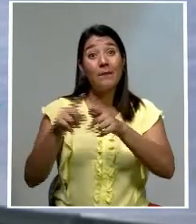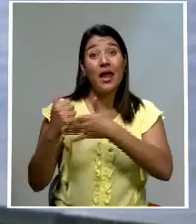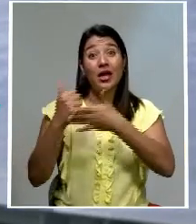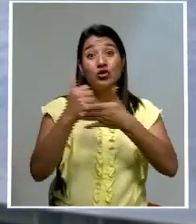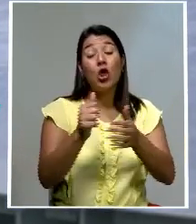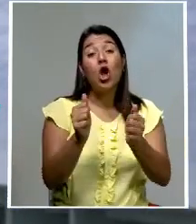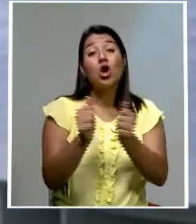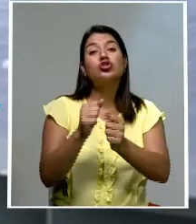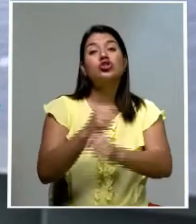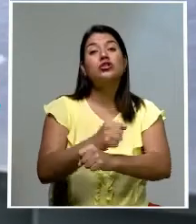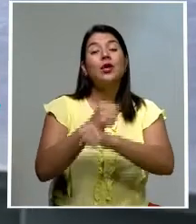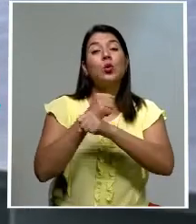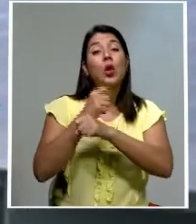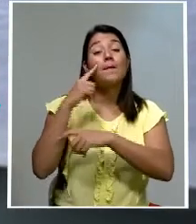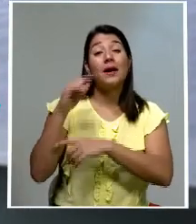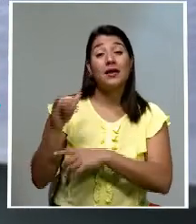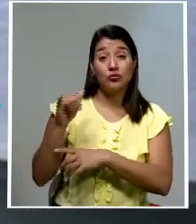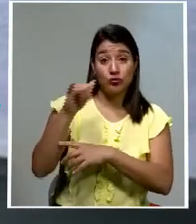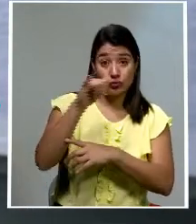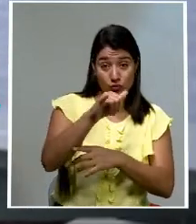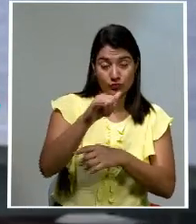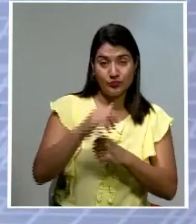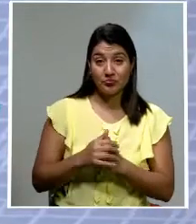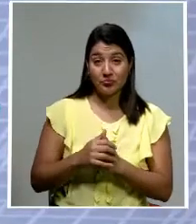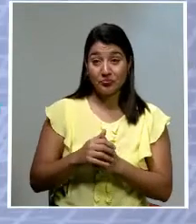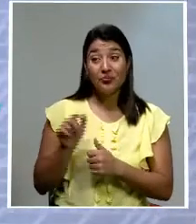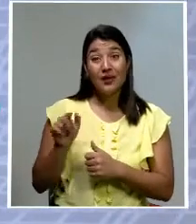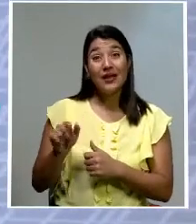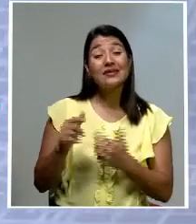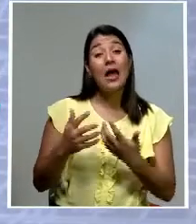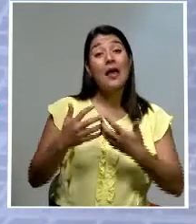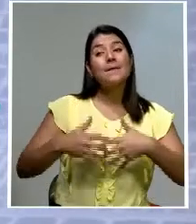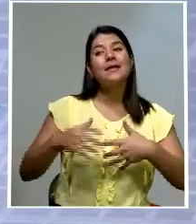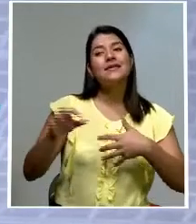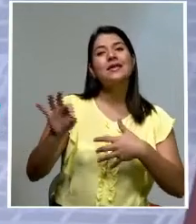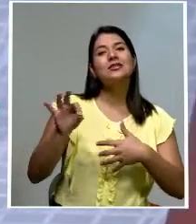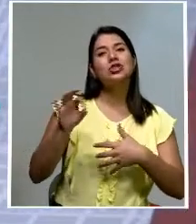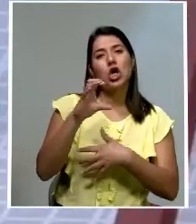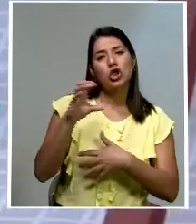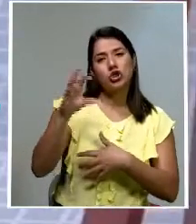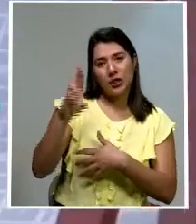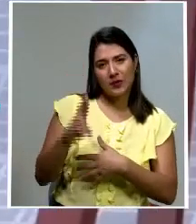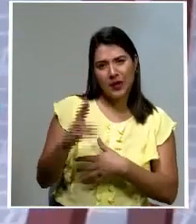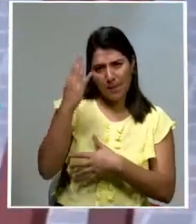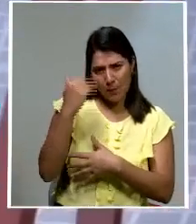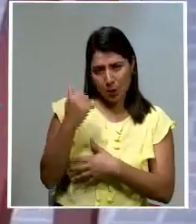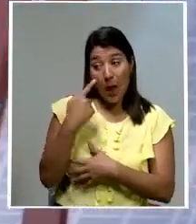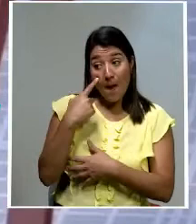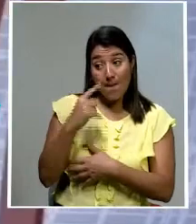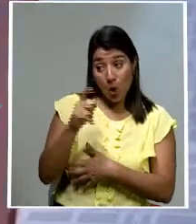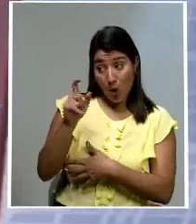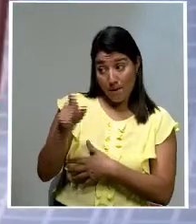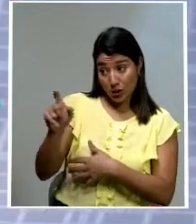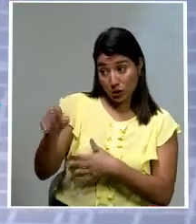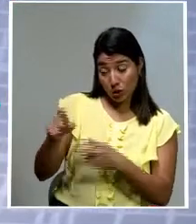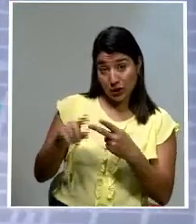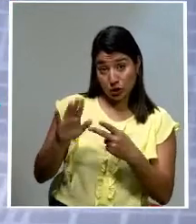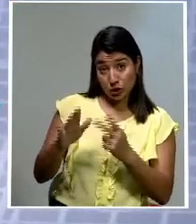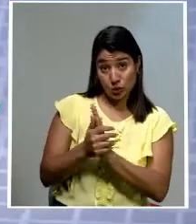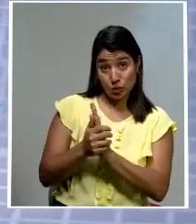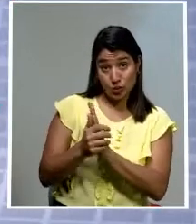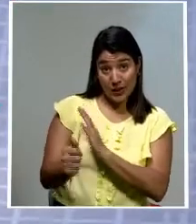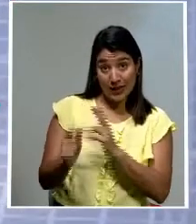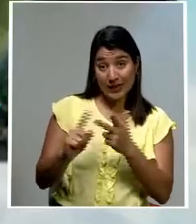y CEO de Leolips, Dan Sepperley, indicó que la empresa eligió a Costa Rica debido a su gente y talento, sus leyes regulatorias y la